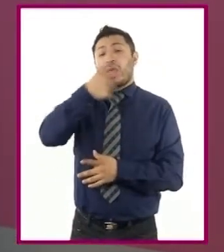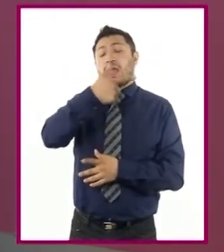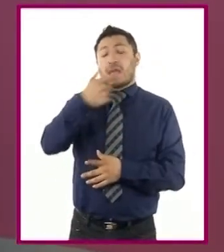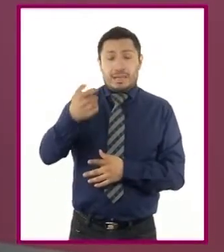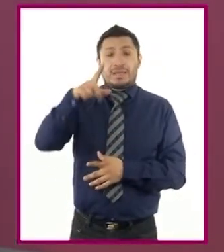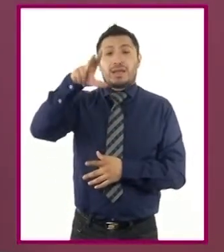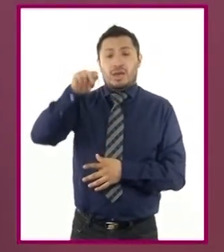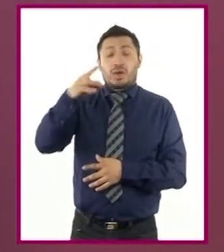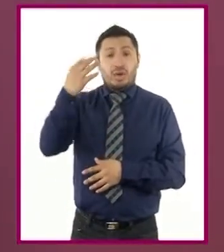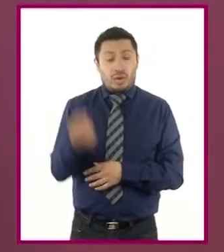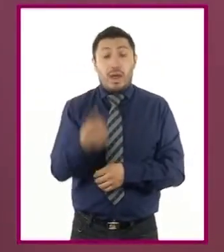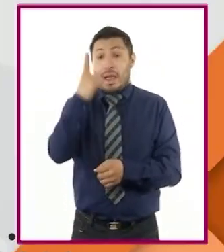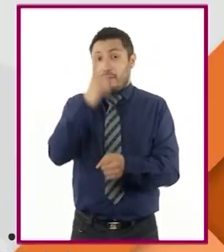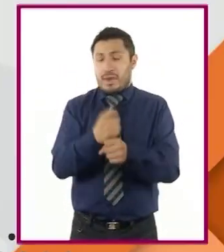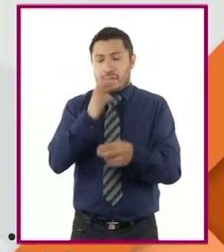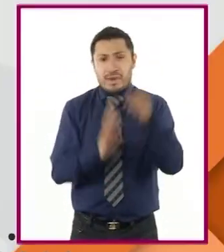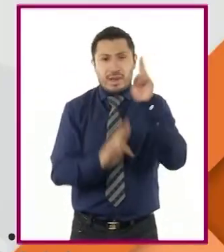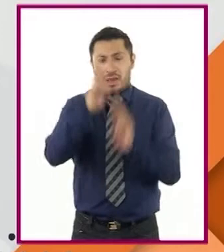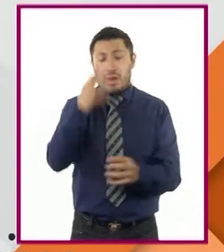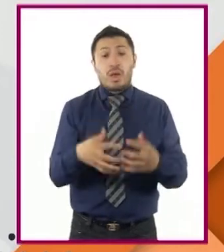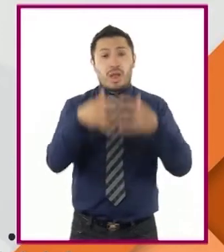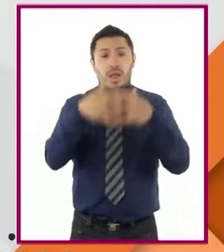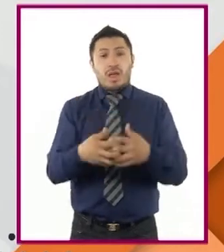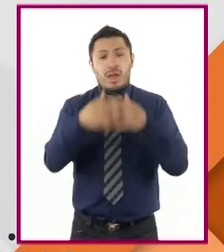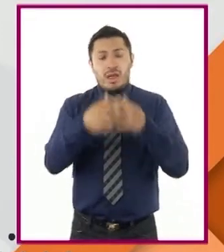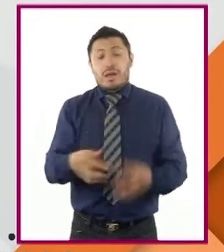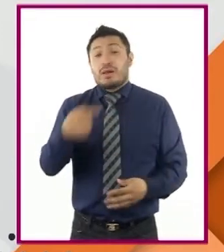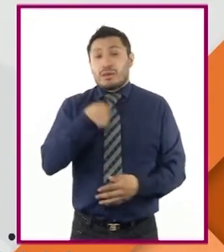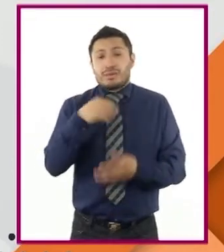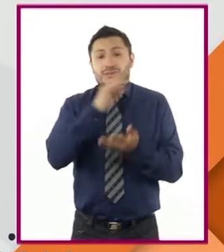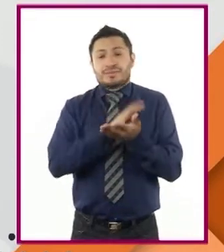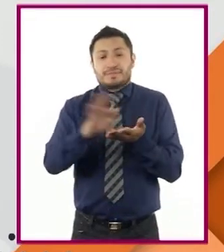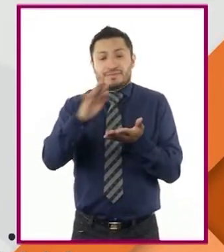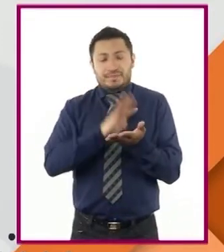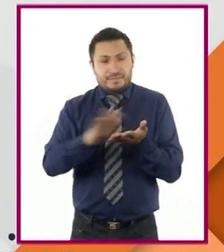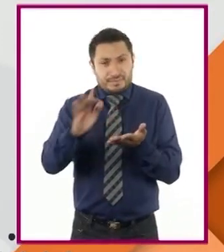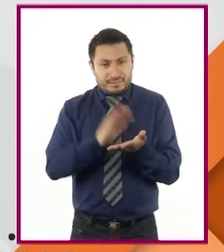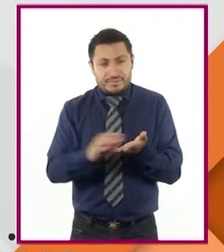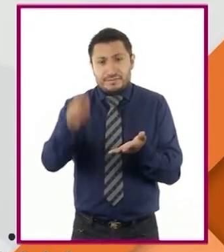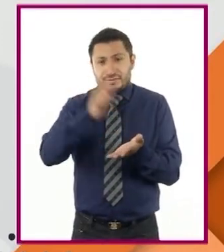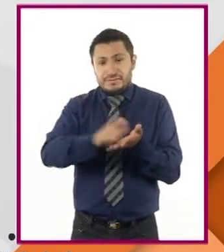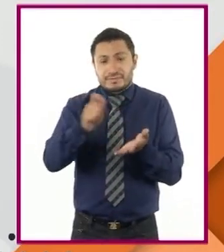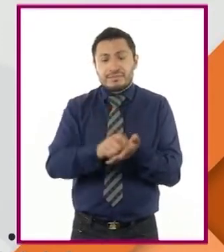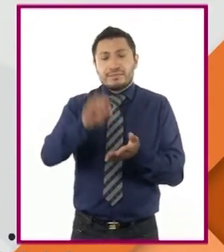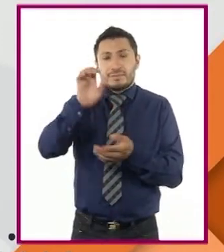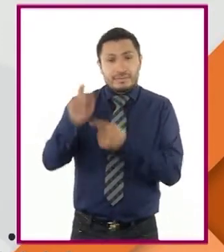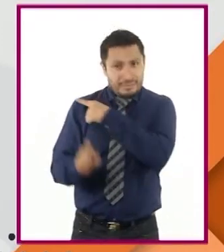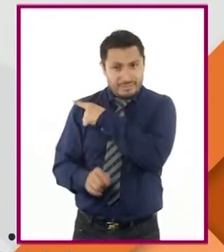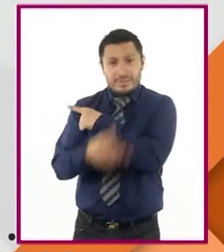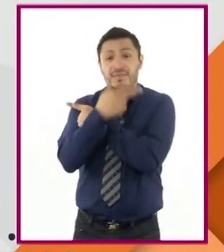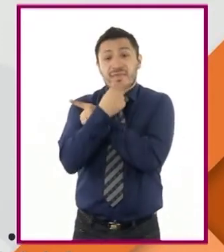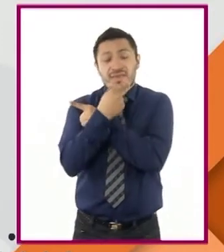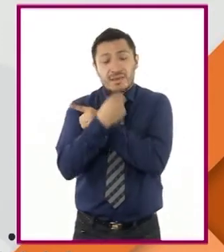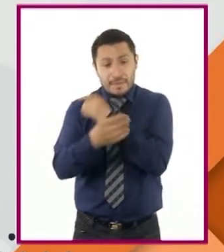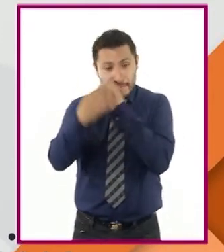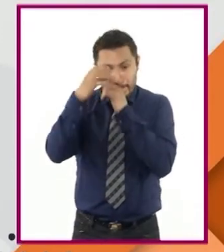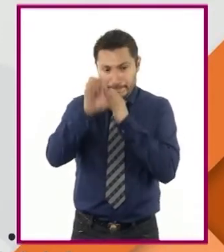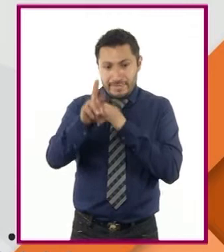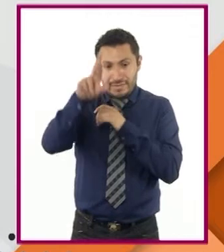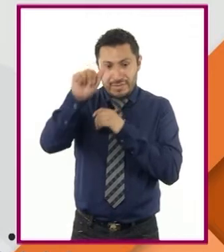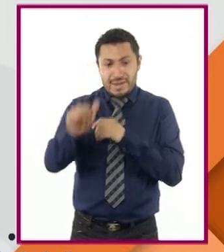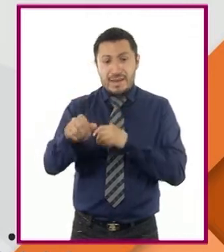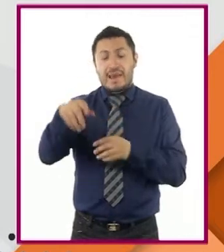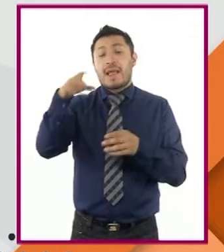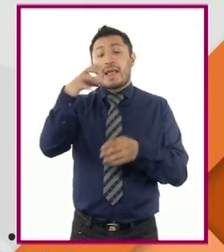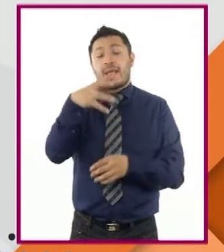1789 y la Primera Revolución Industrial, les leeré un fragmento del texto de Erich Hobsbawm, La Era del Capital, para